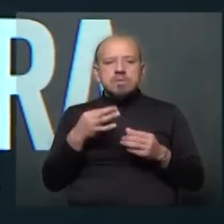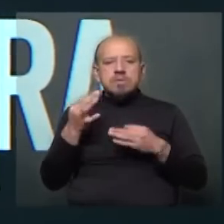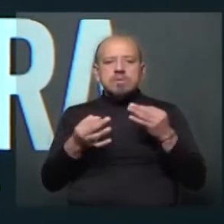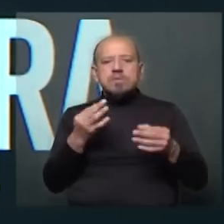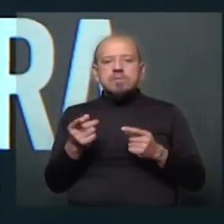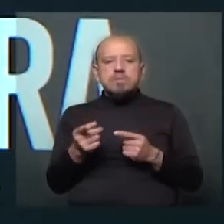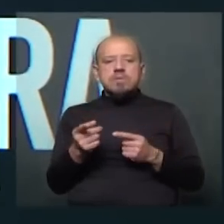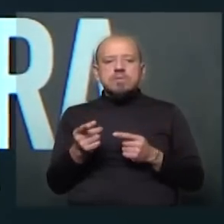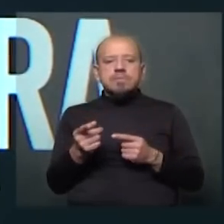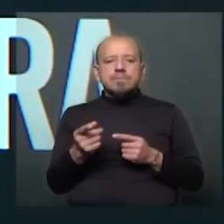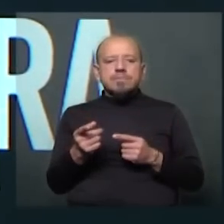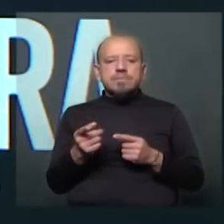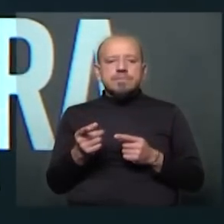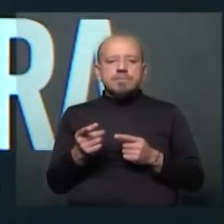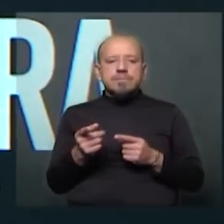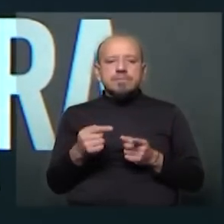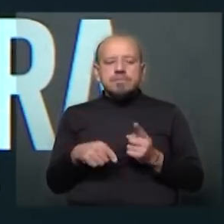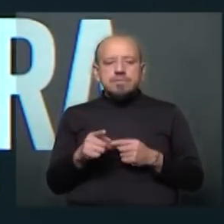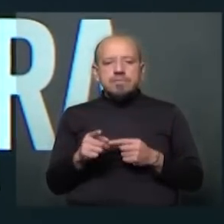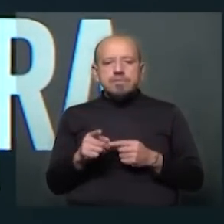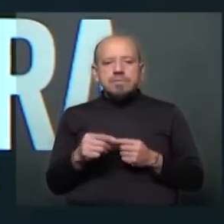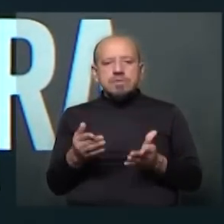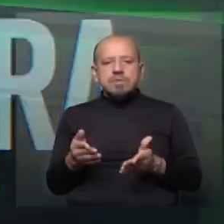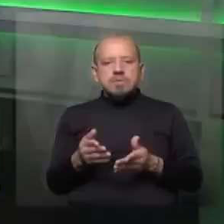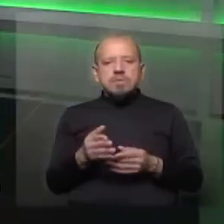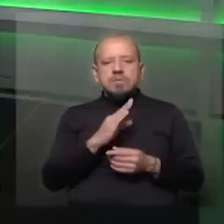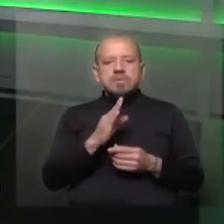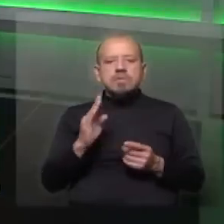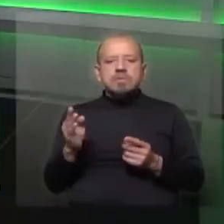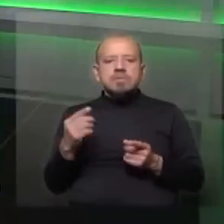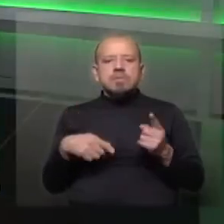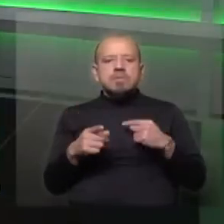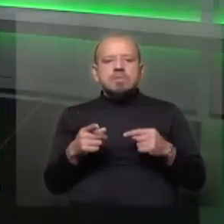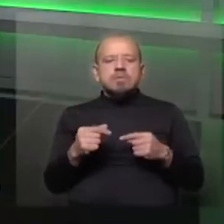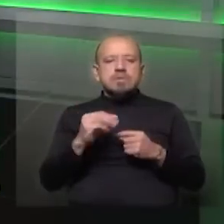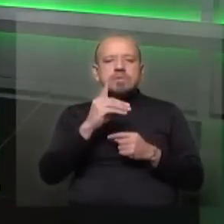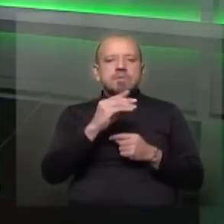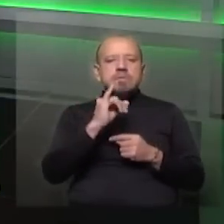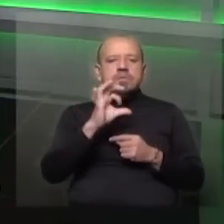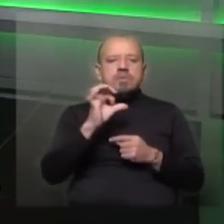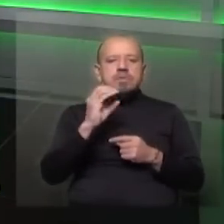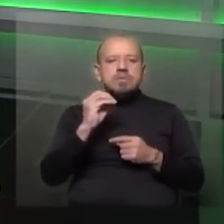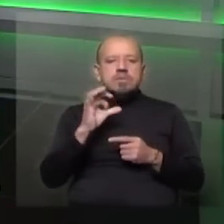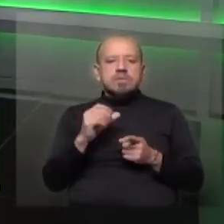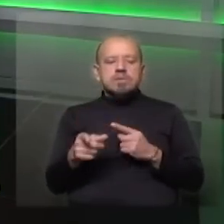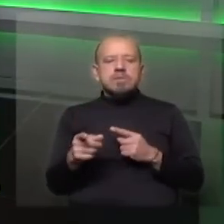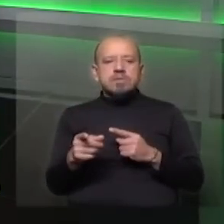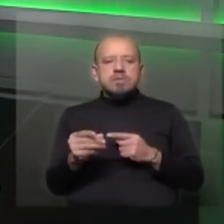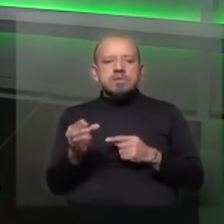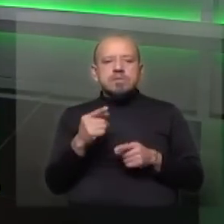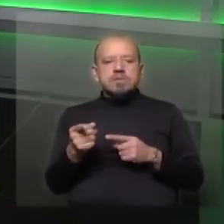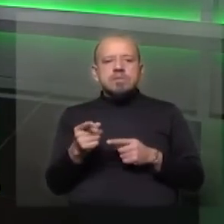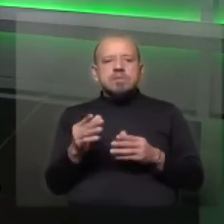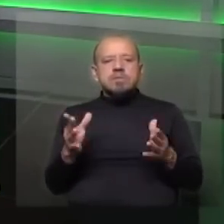artau eh es un es un libro que es de parte de la colección discos de estuario de editora que Les recomiendo toda la